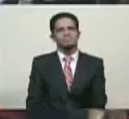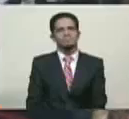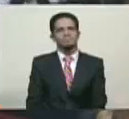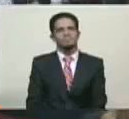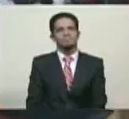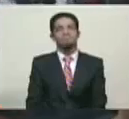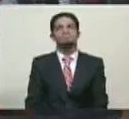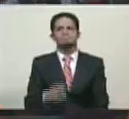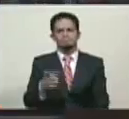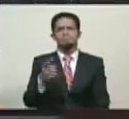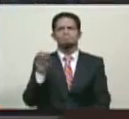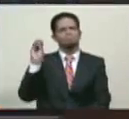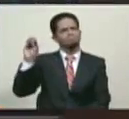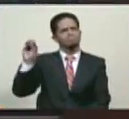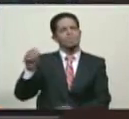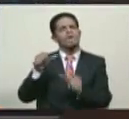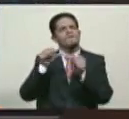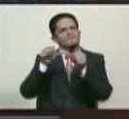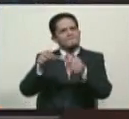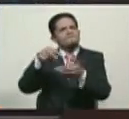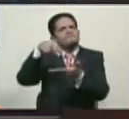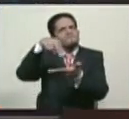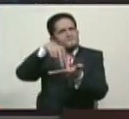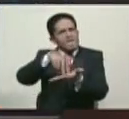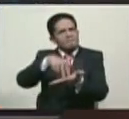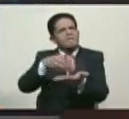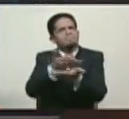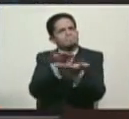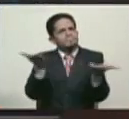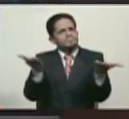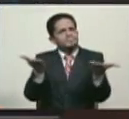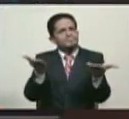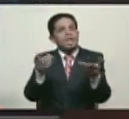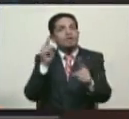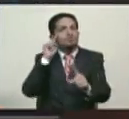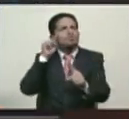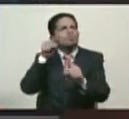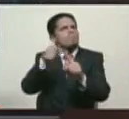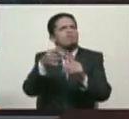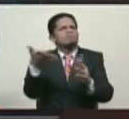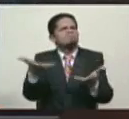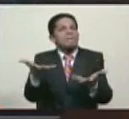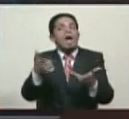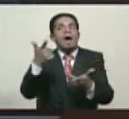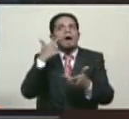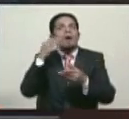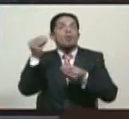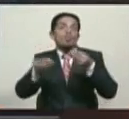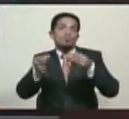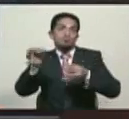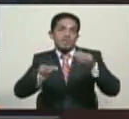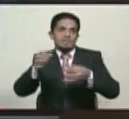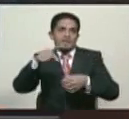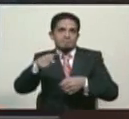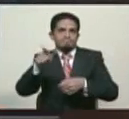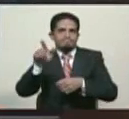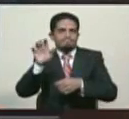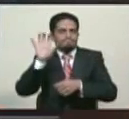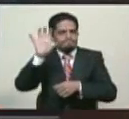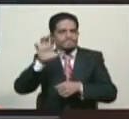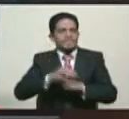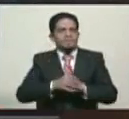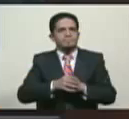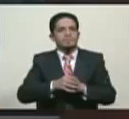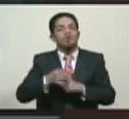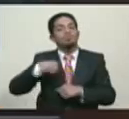Continúen firmes, hombres y mujeres de la ley, en su propósito de hacer justicia por esta patria. No obstante,